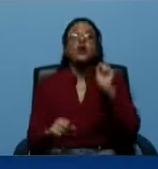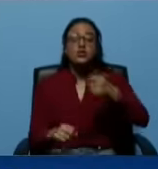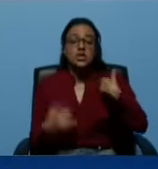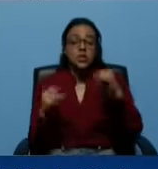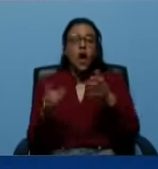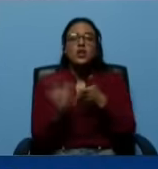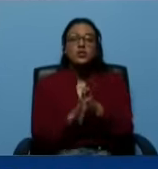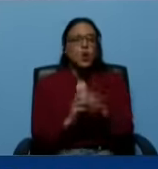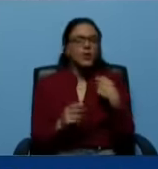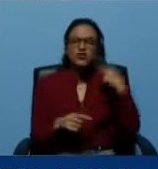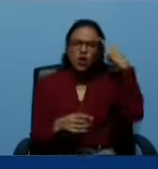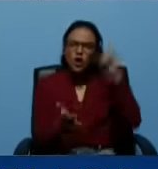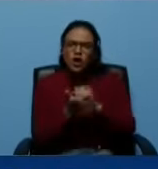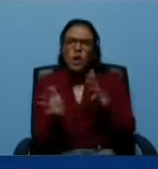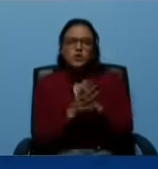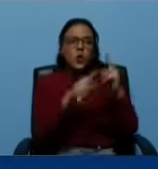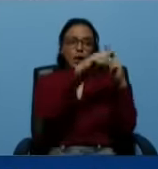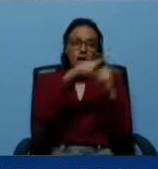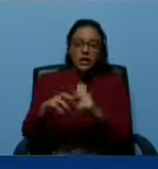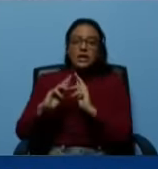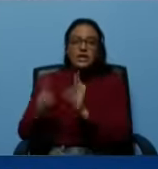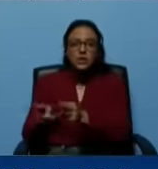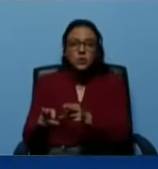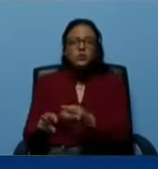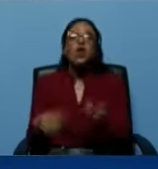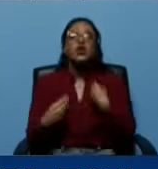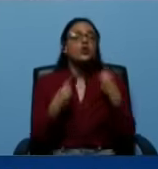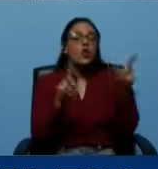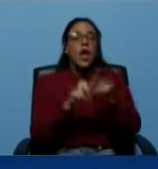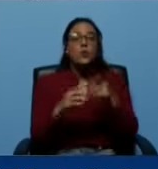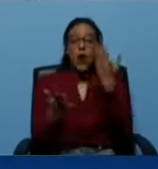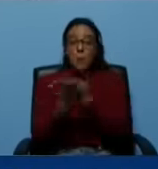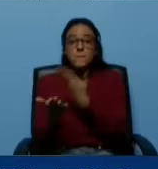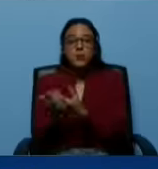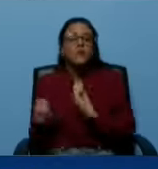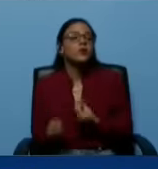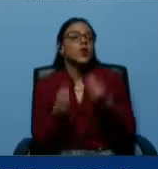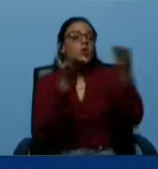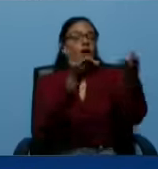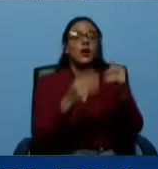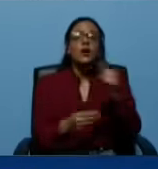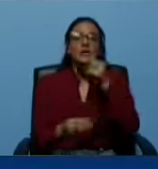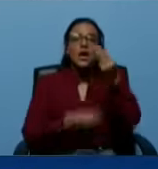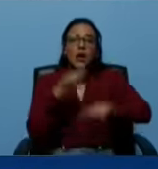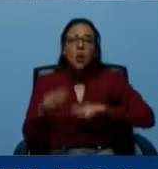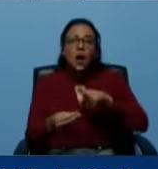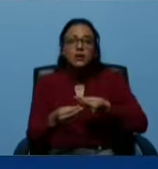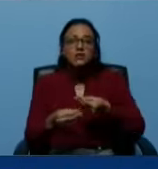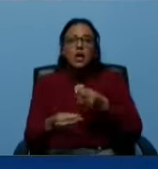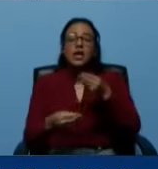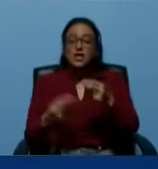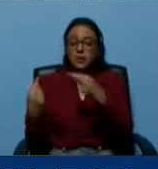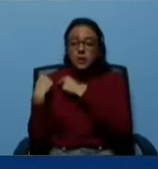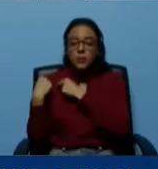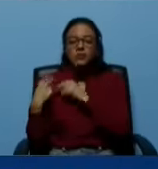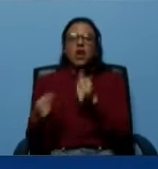un resultado, presento mis actas para demostrar la carga de la prueba en quien queda, en el que se siente